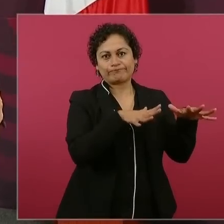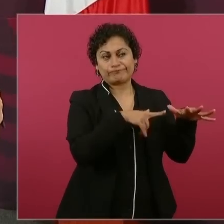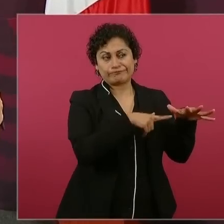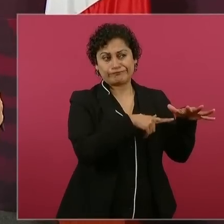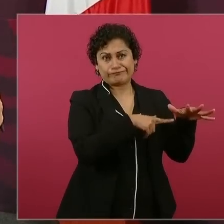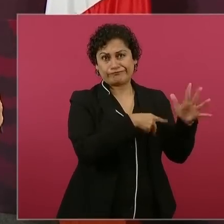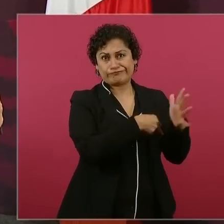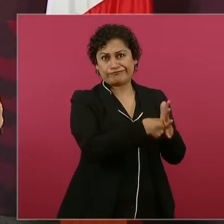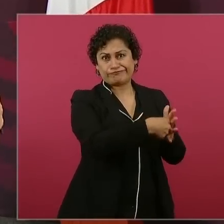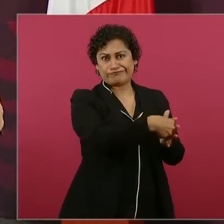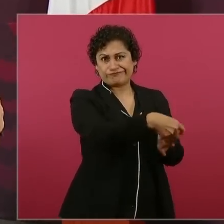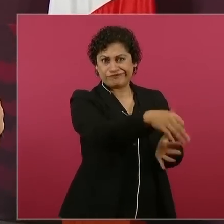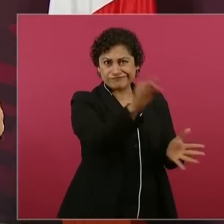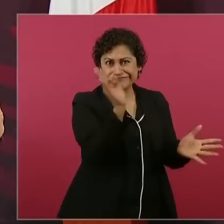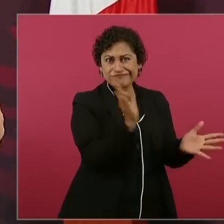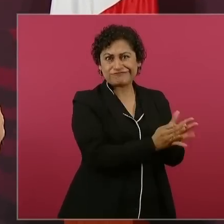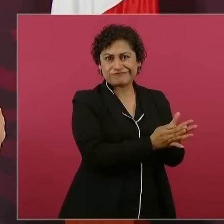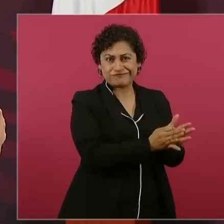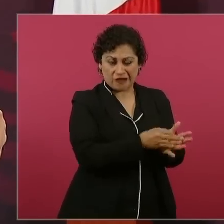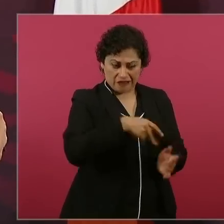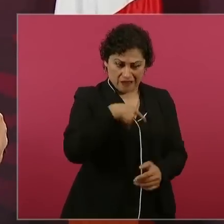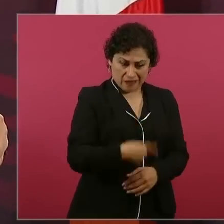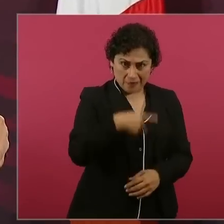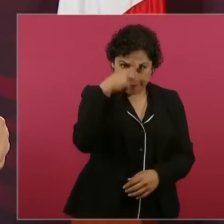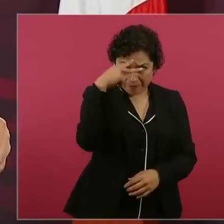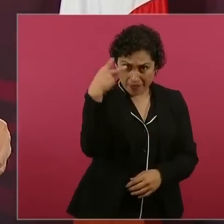héroes como los nuestros,